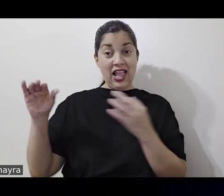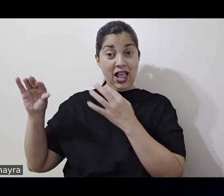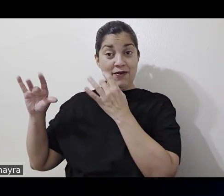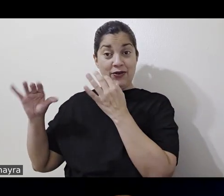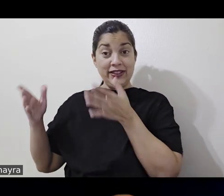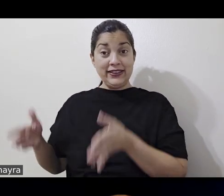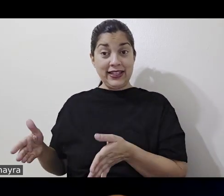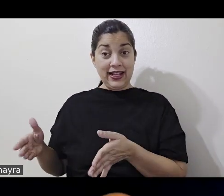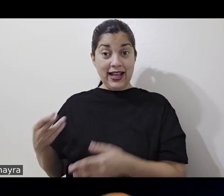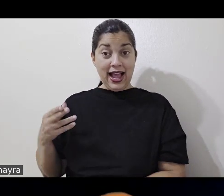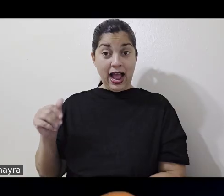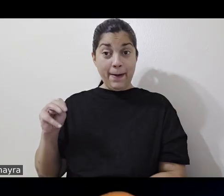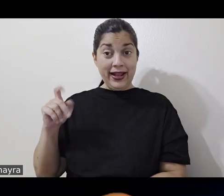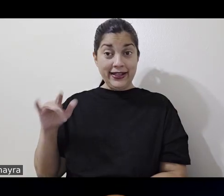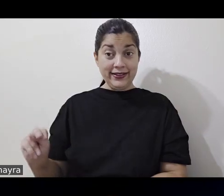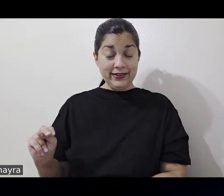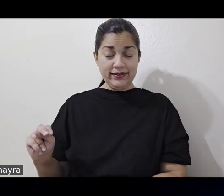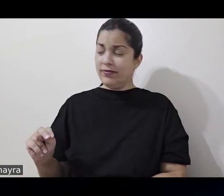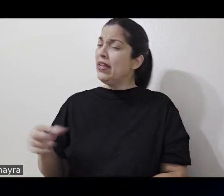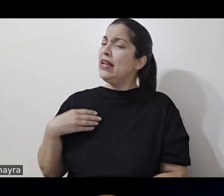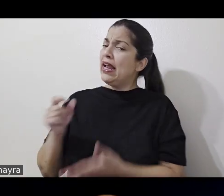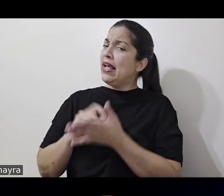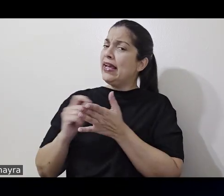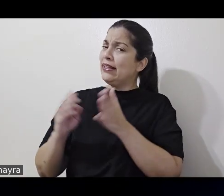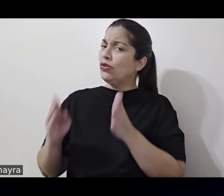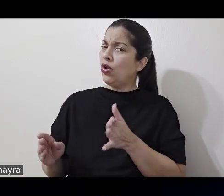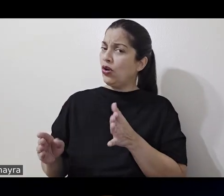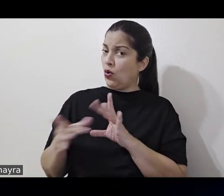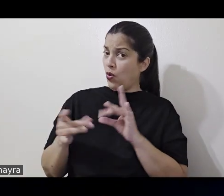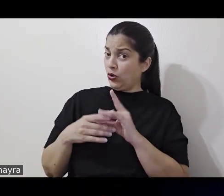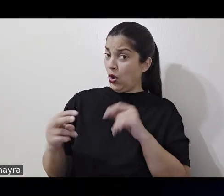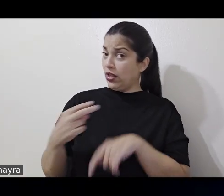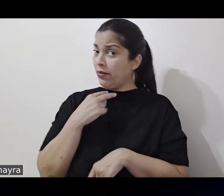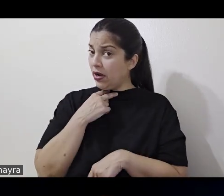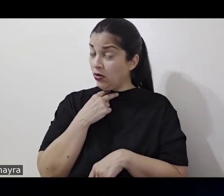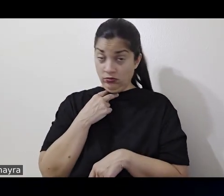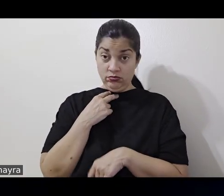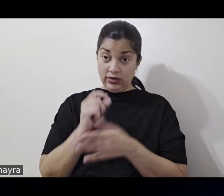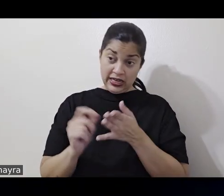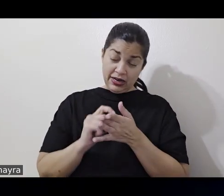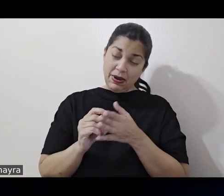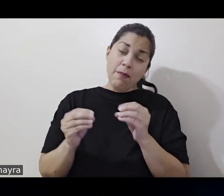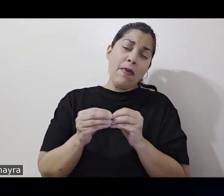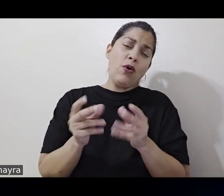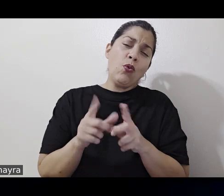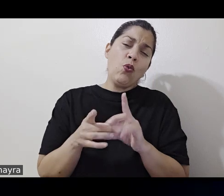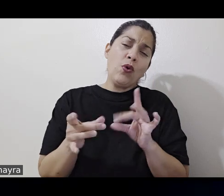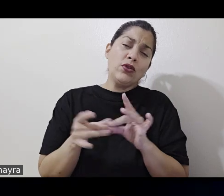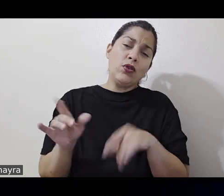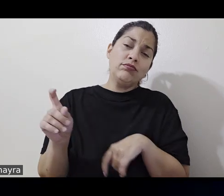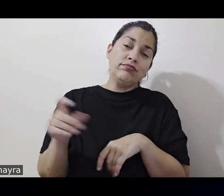el escritor del cuento de Atrapado, ¿escribe alguno de los demás cuentos del libro? Pues mira,